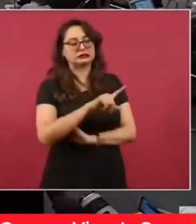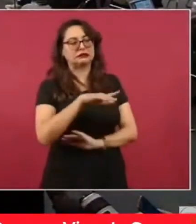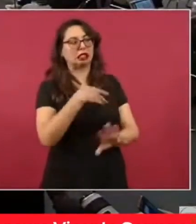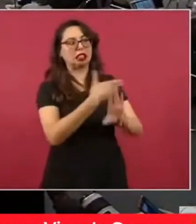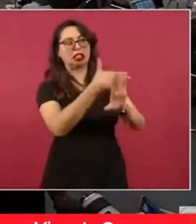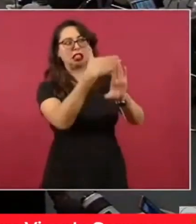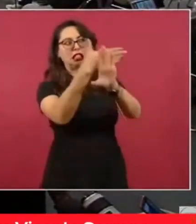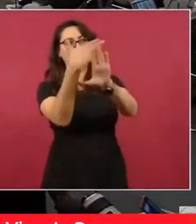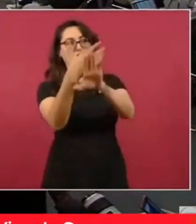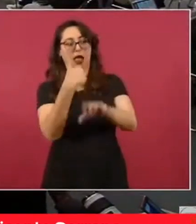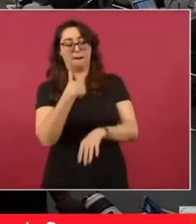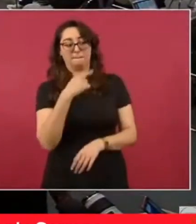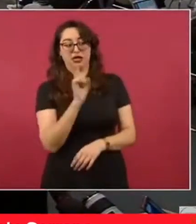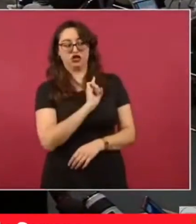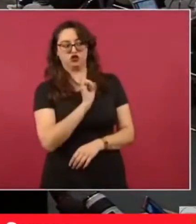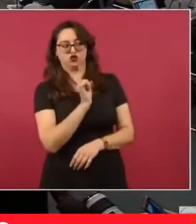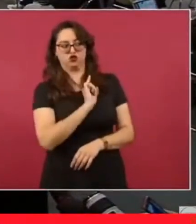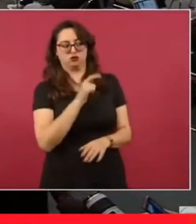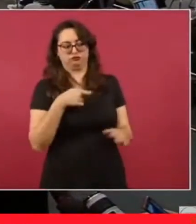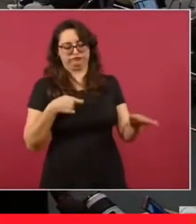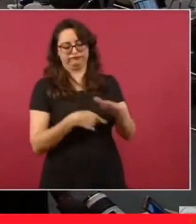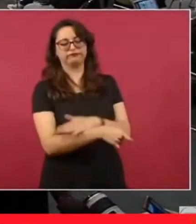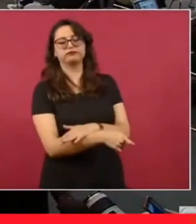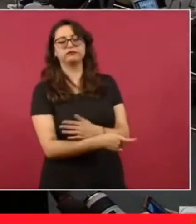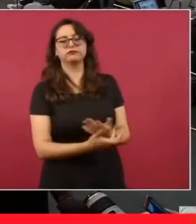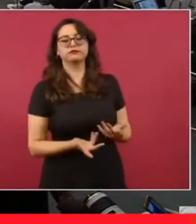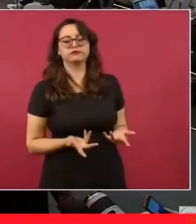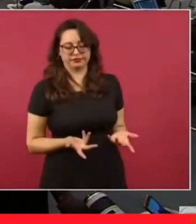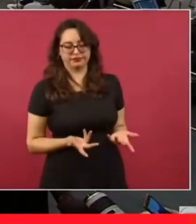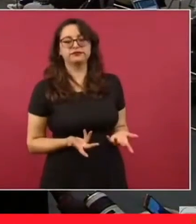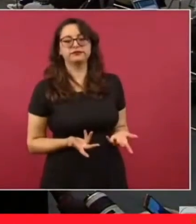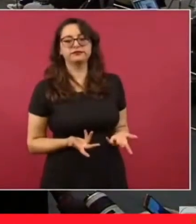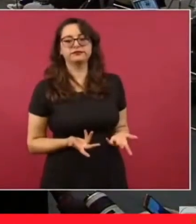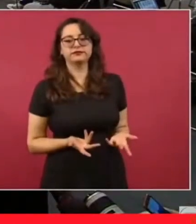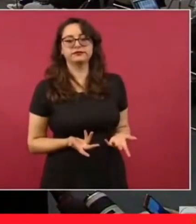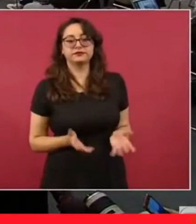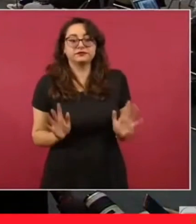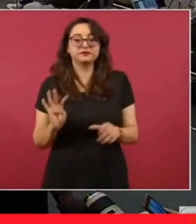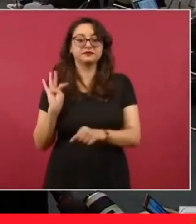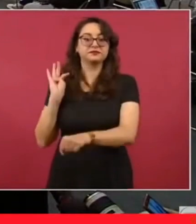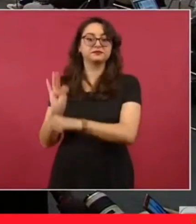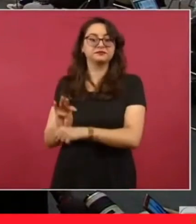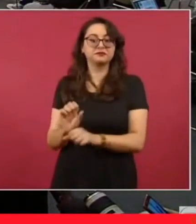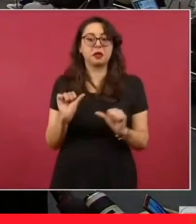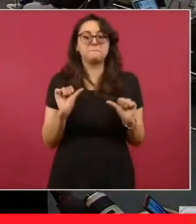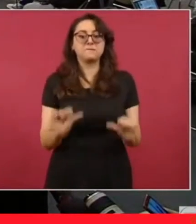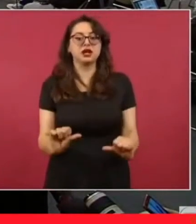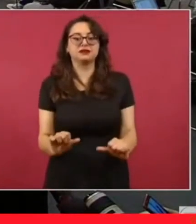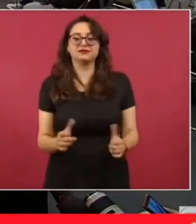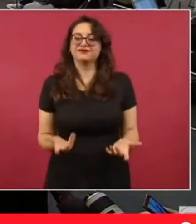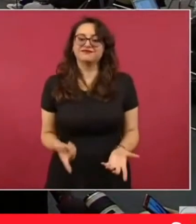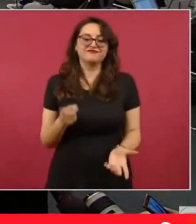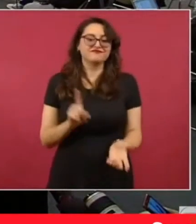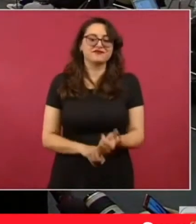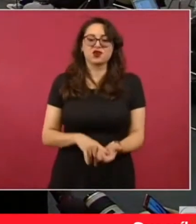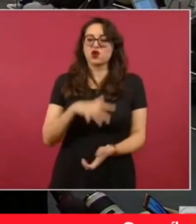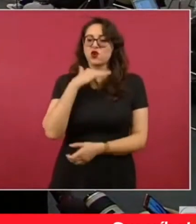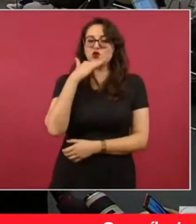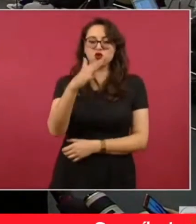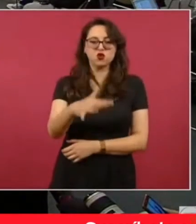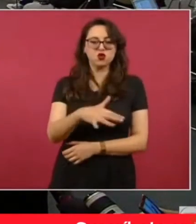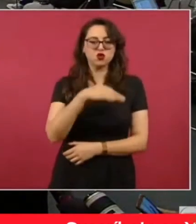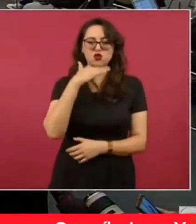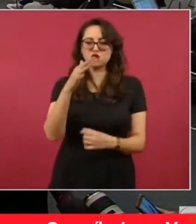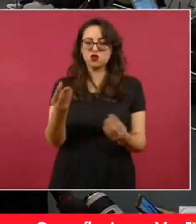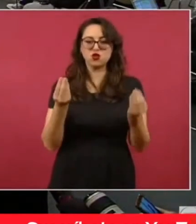Esa es la la estrategia de todos ellos y mucha corrupción en estos pseudo